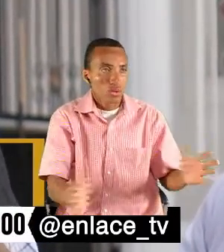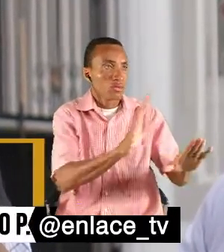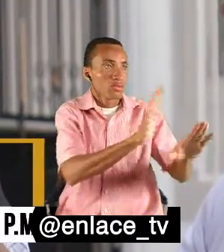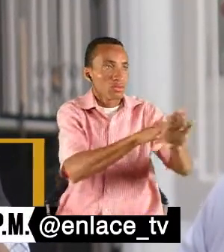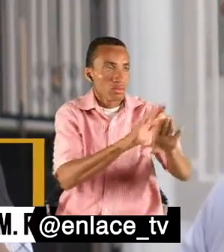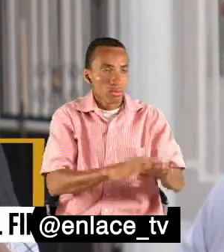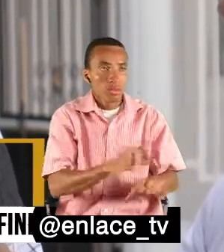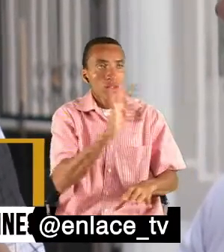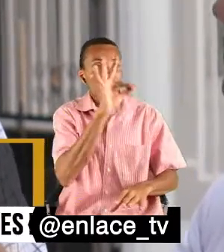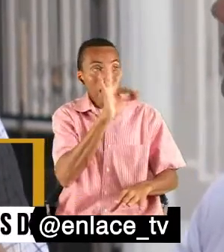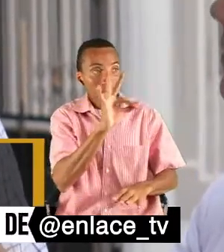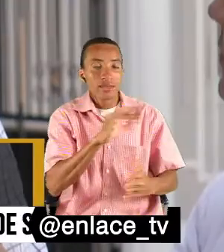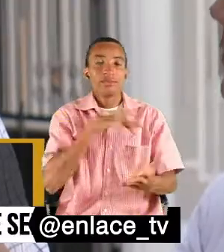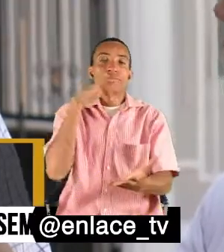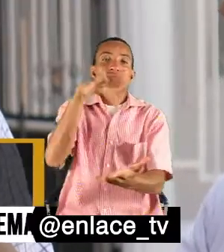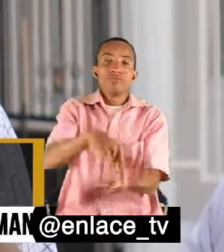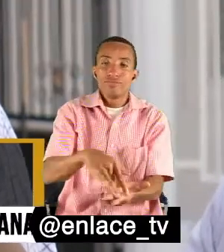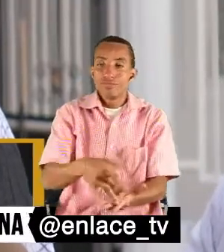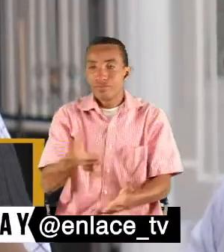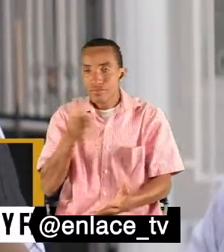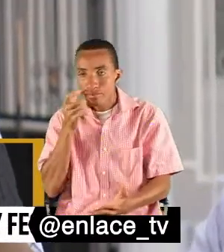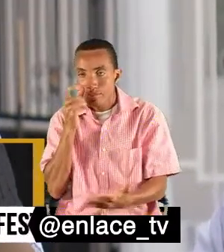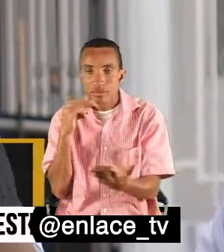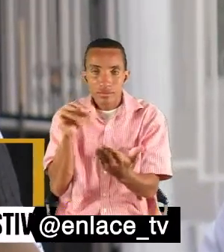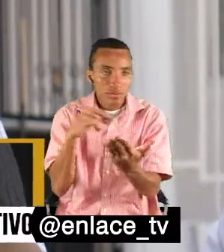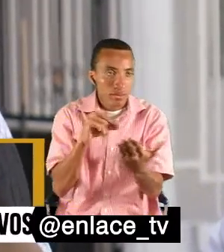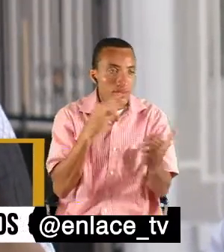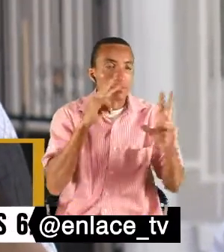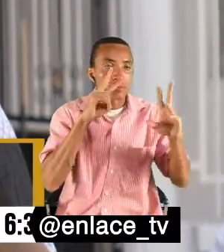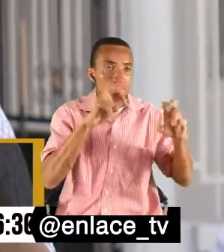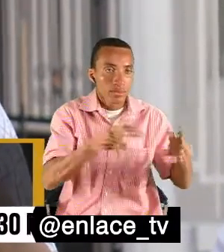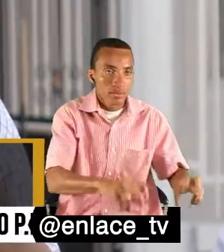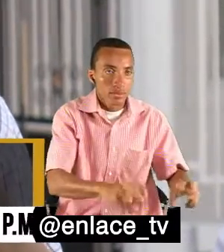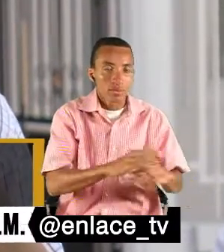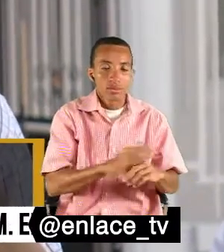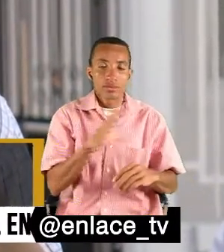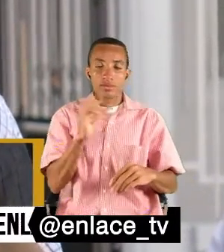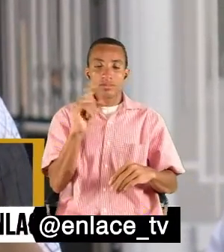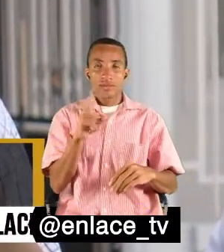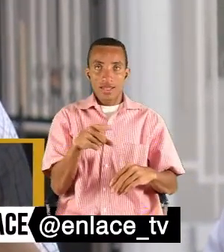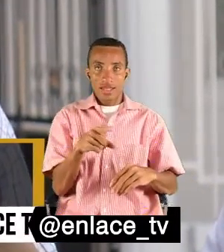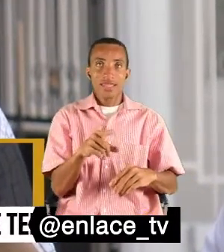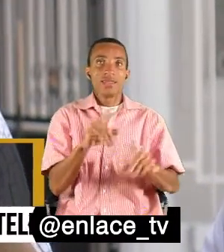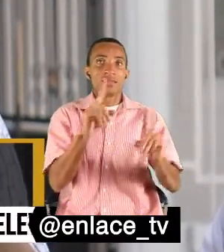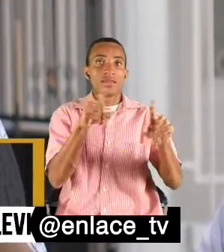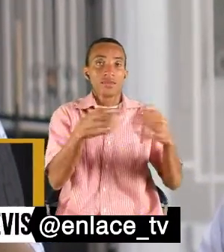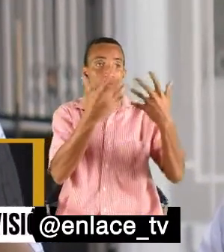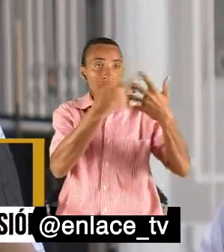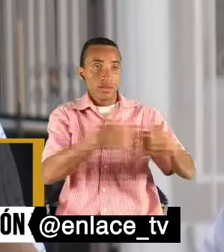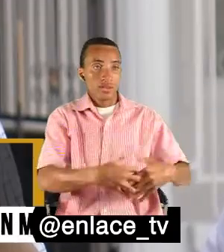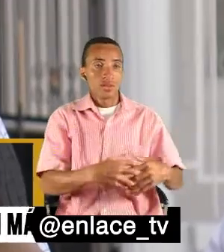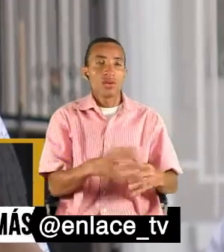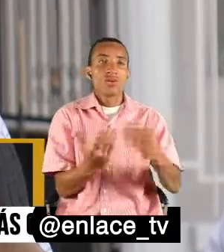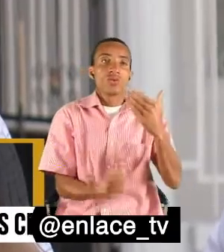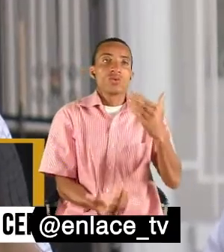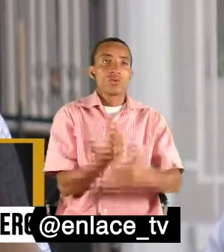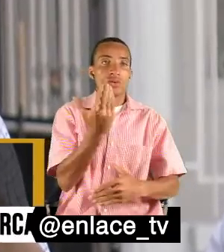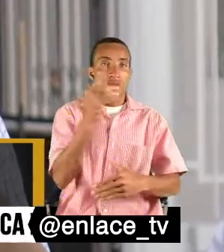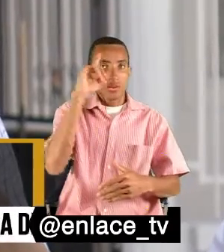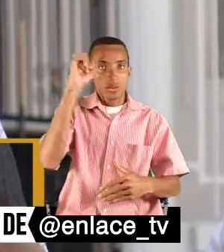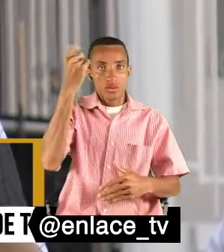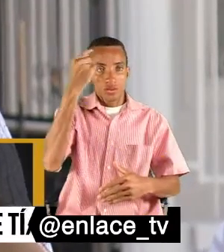3 inspecciones judiciales. Hay una investigación administrativa por parte de la CAS. Hay que resaltar que el nuevo gobierno, el doctor Darío Echeverri y